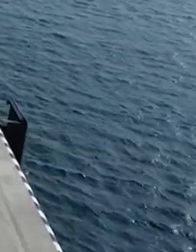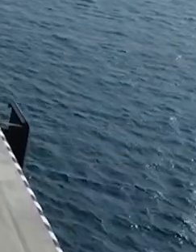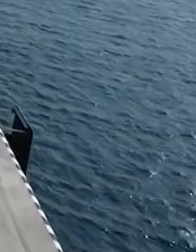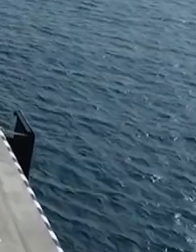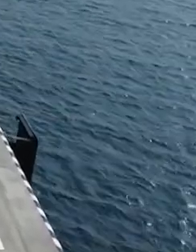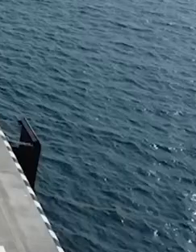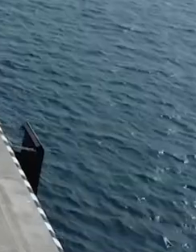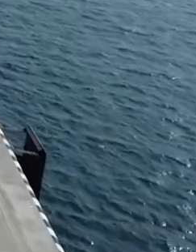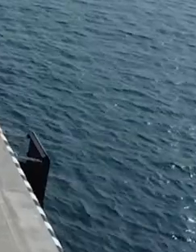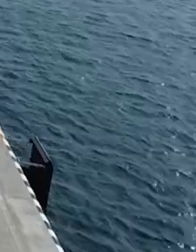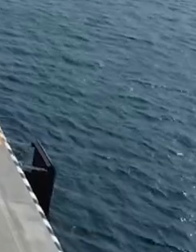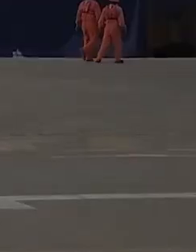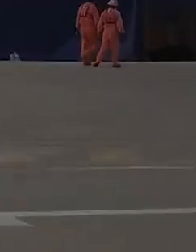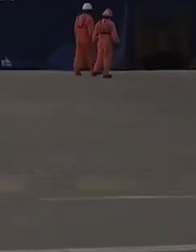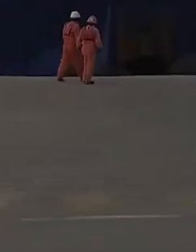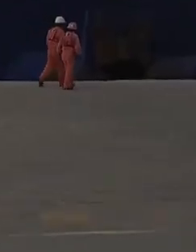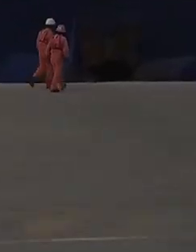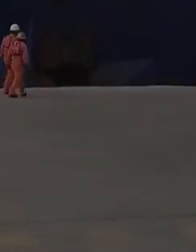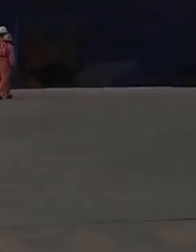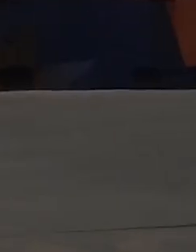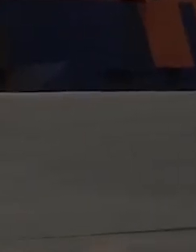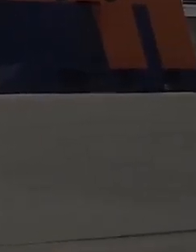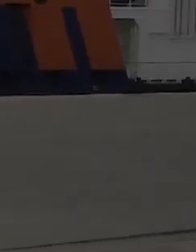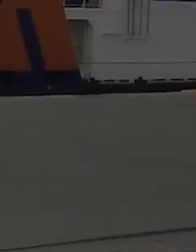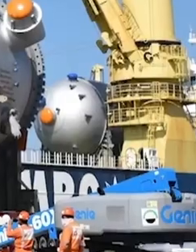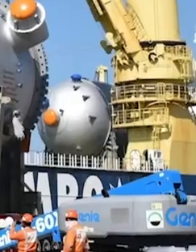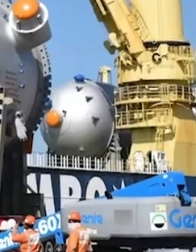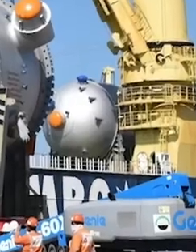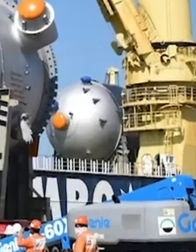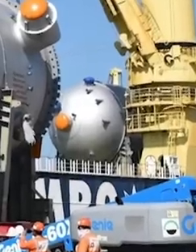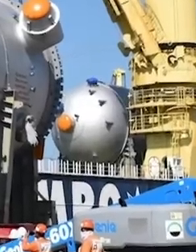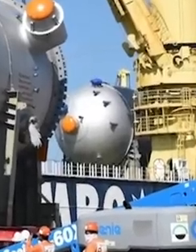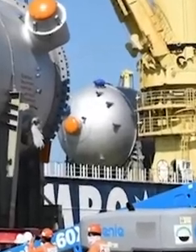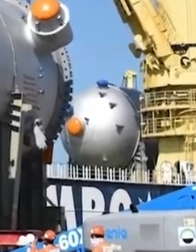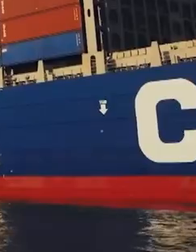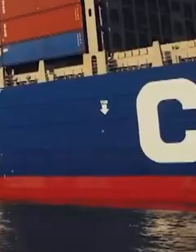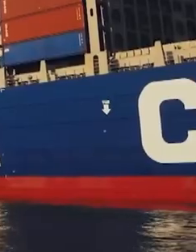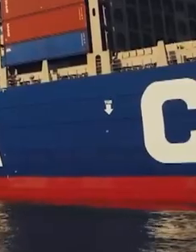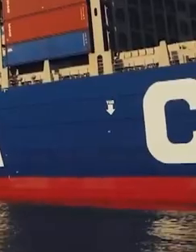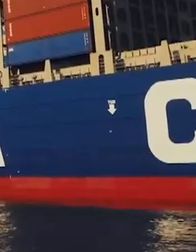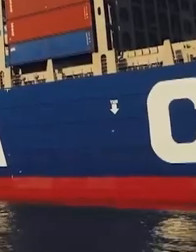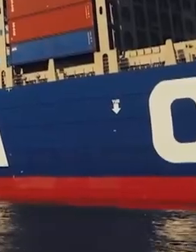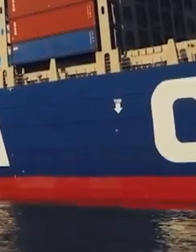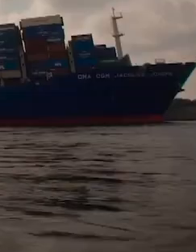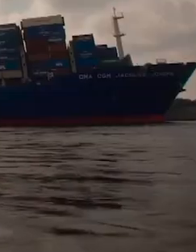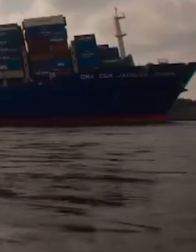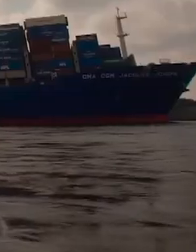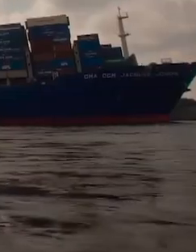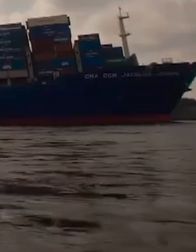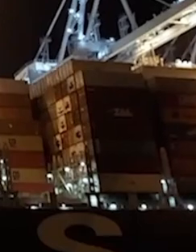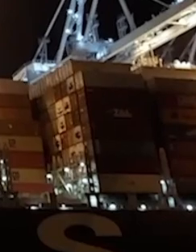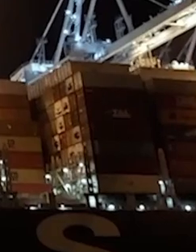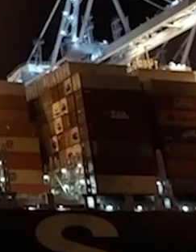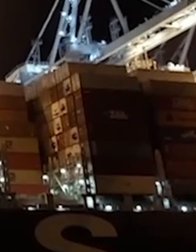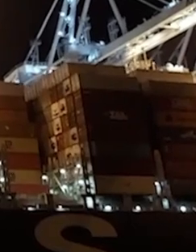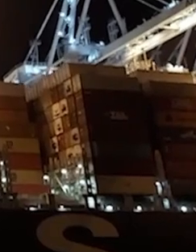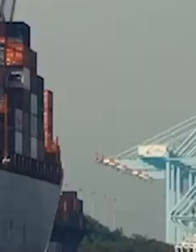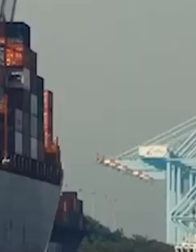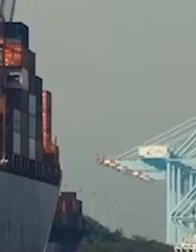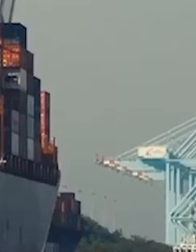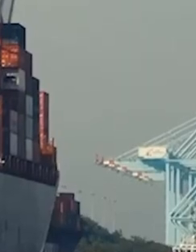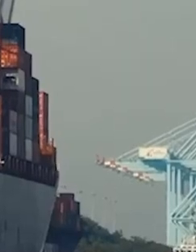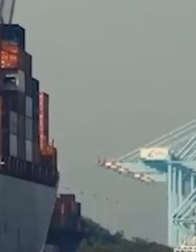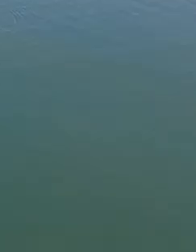construirán dos terminales especializadas en contenedores con capacidad de 1.4 millones de TEUs anuales para